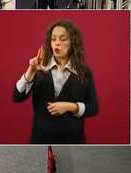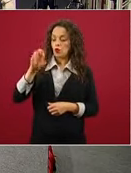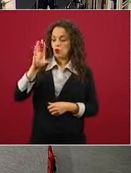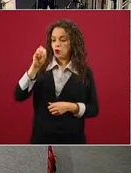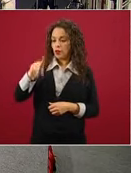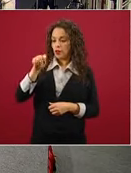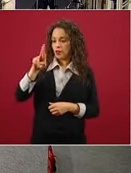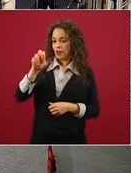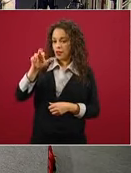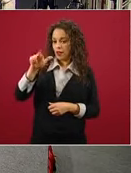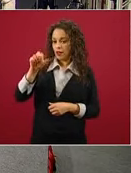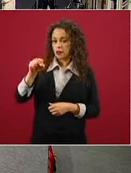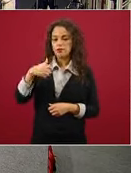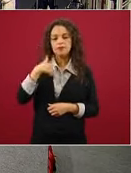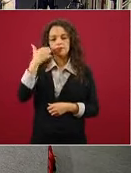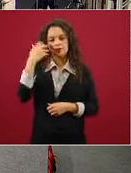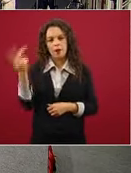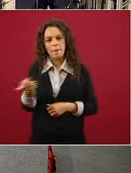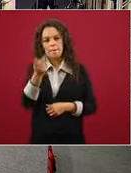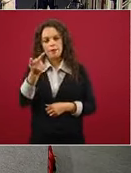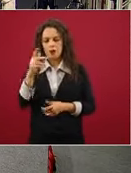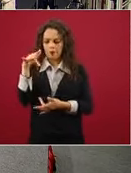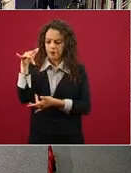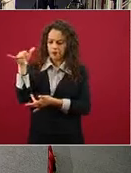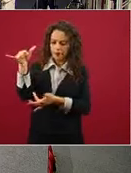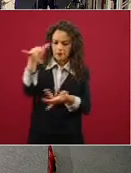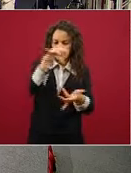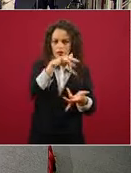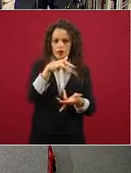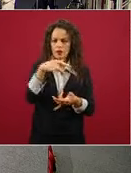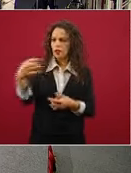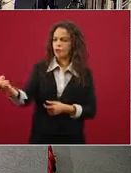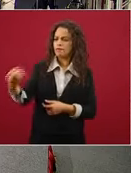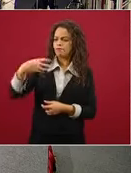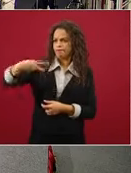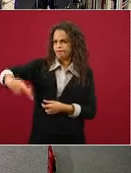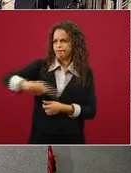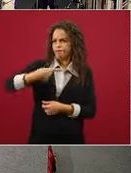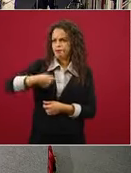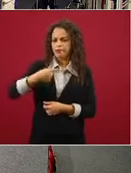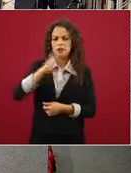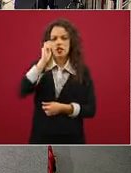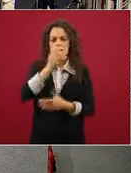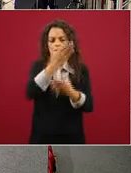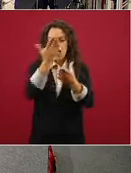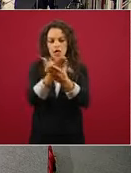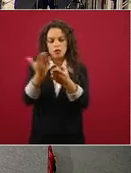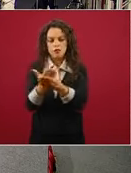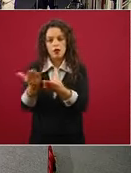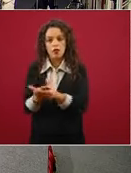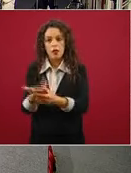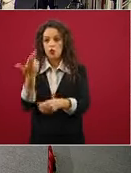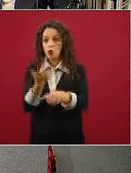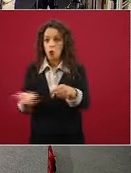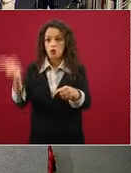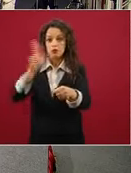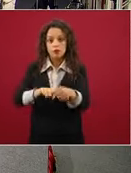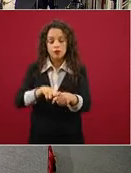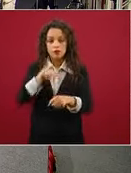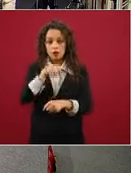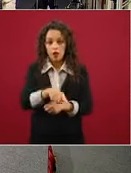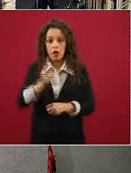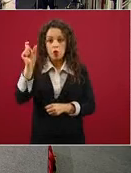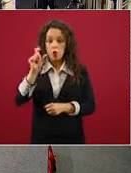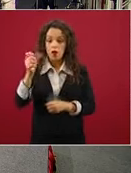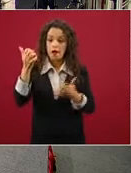desde las redes sociales de nuestros lectores, en las que nos preguntan sobre los expedientes médicos de los hospitales, que luego al momento de querer trasladar